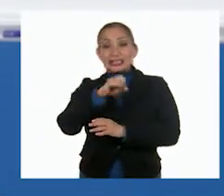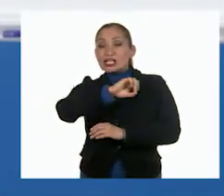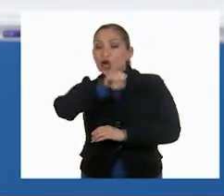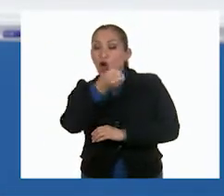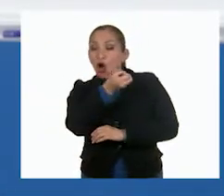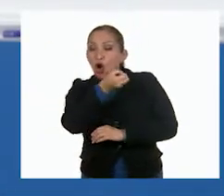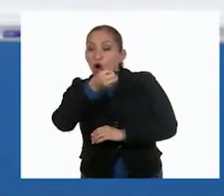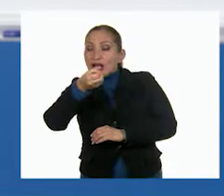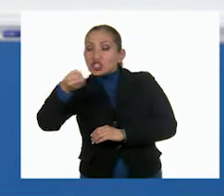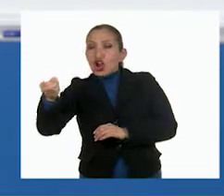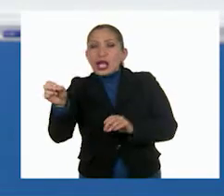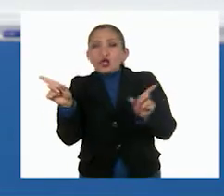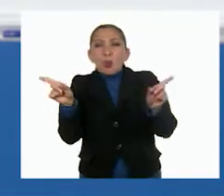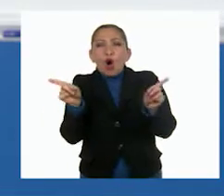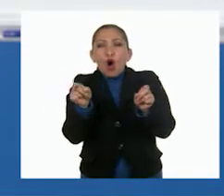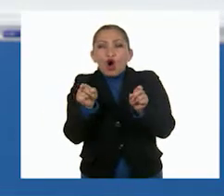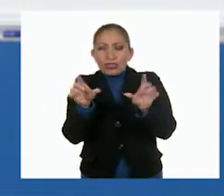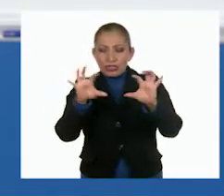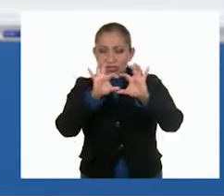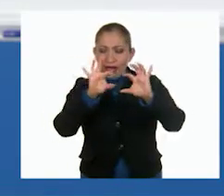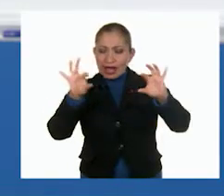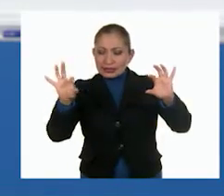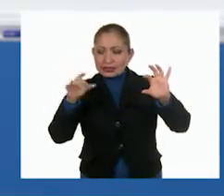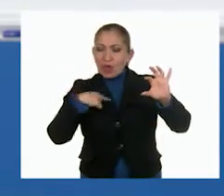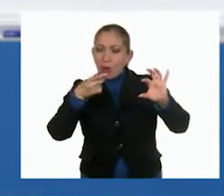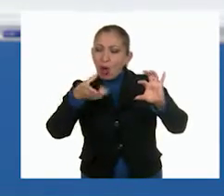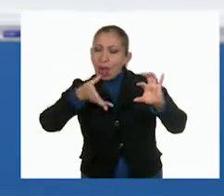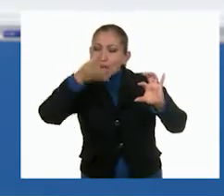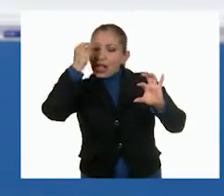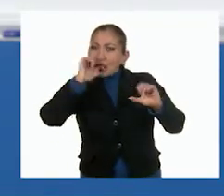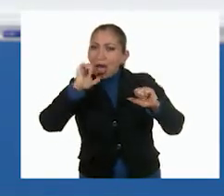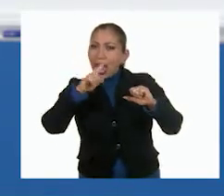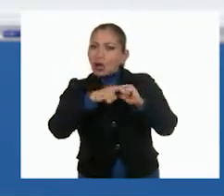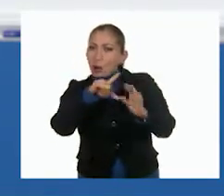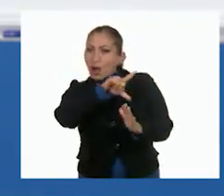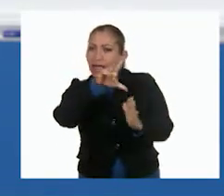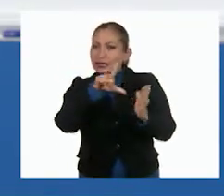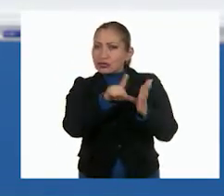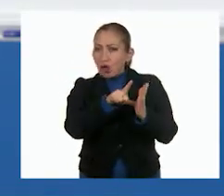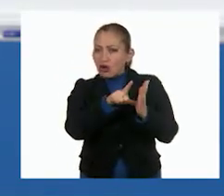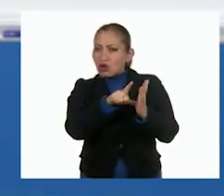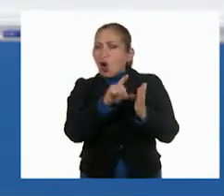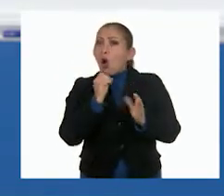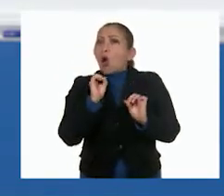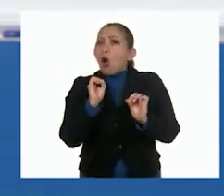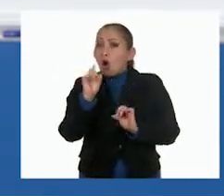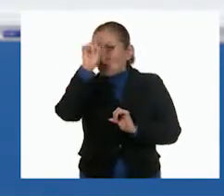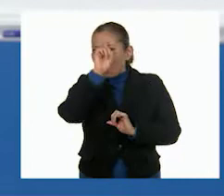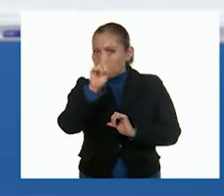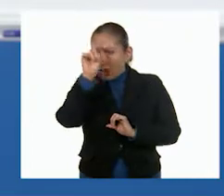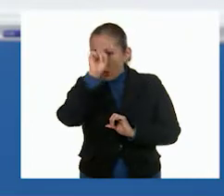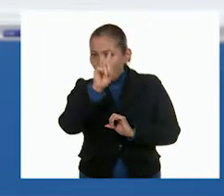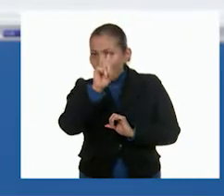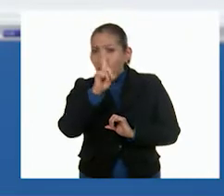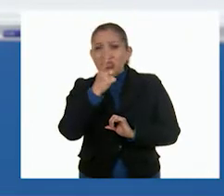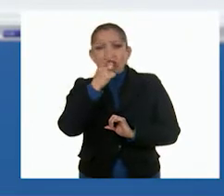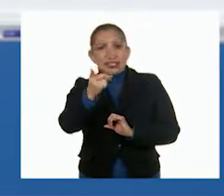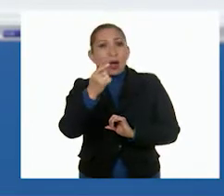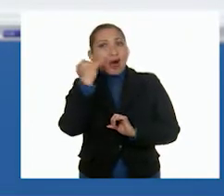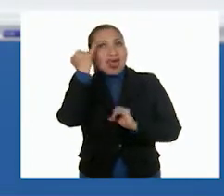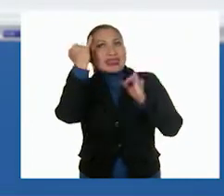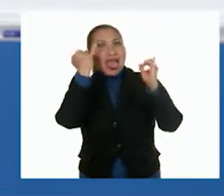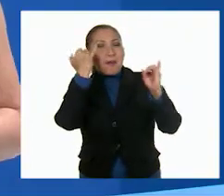frases cortitas que nos dejan un aprendizaje o un consejo. Ajá. Se dicen de forma muy